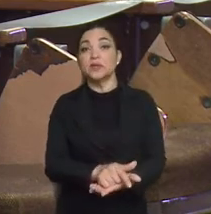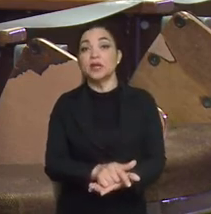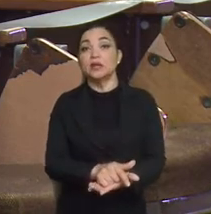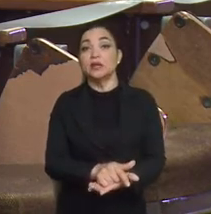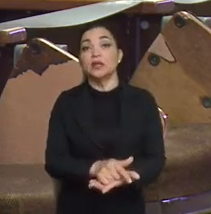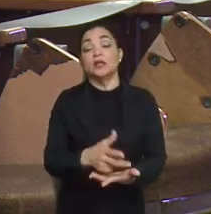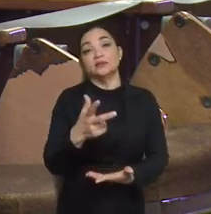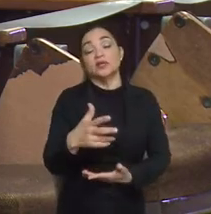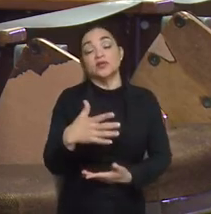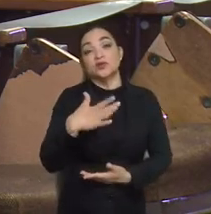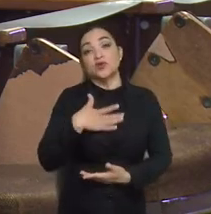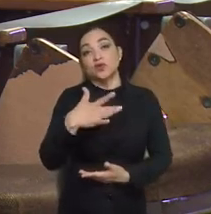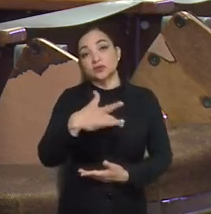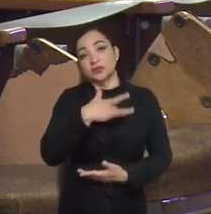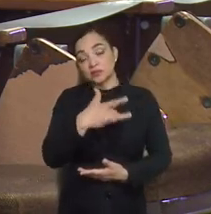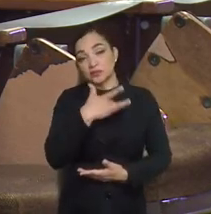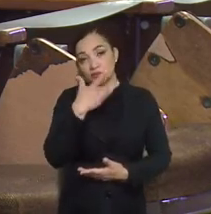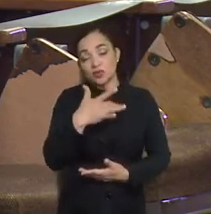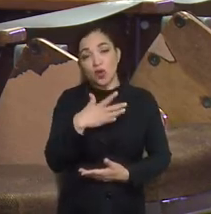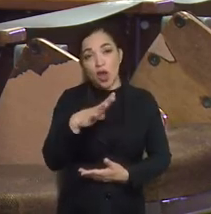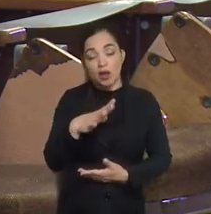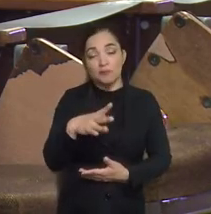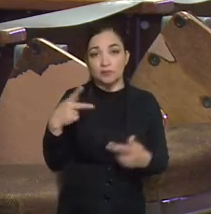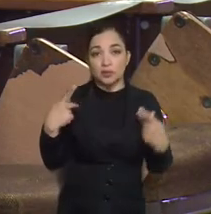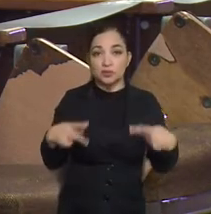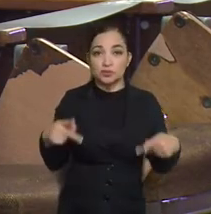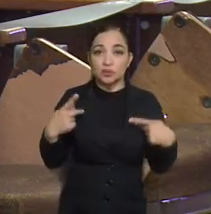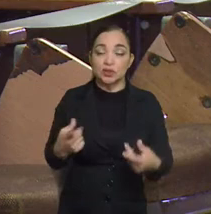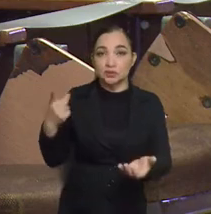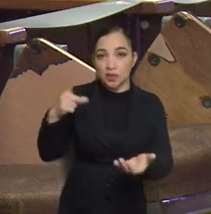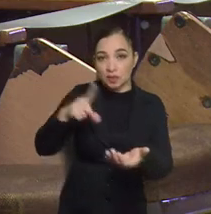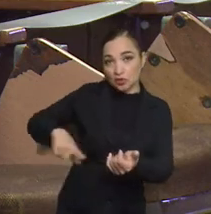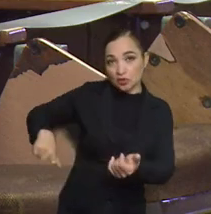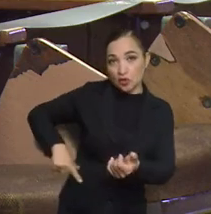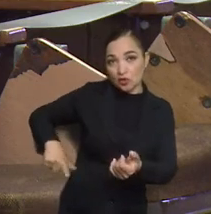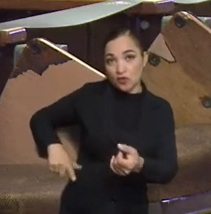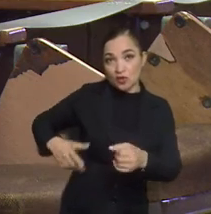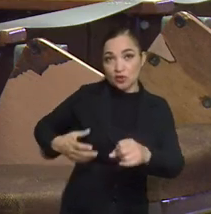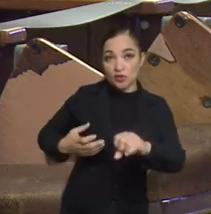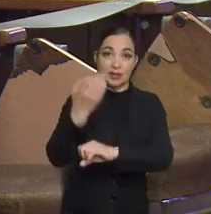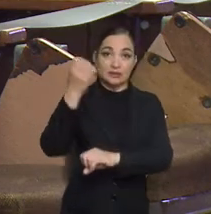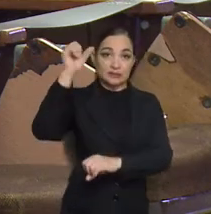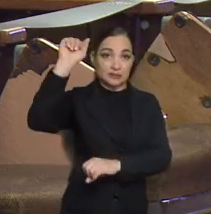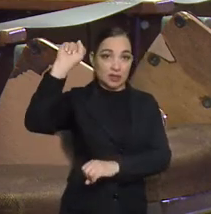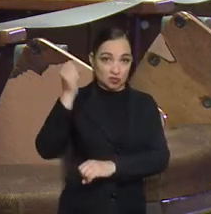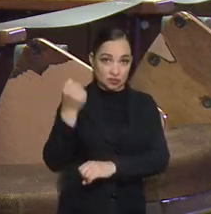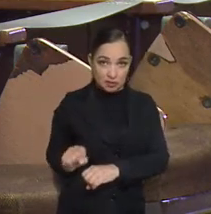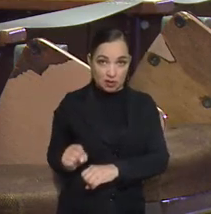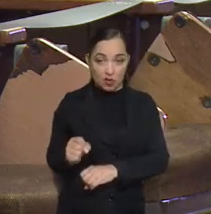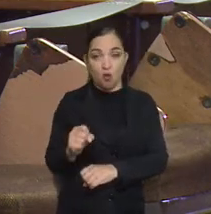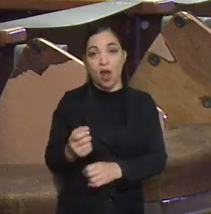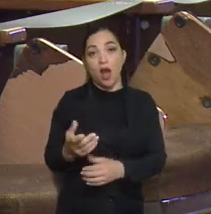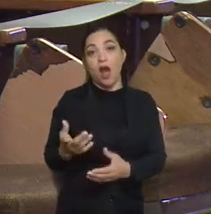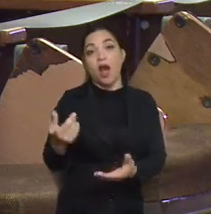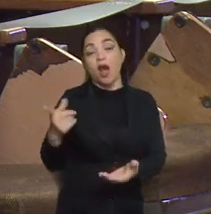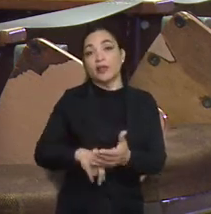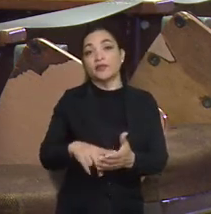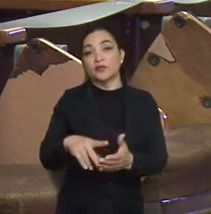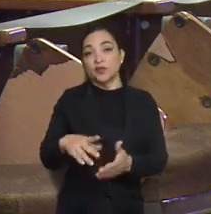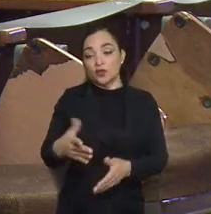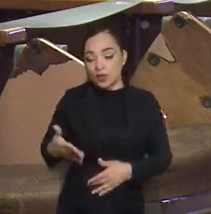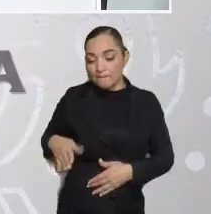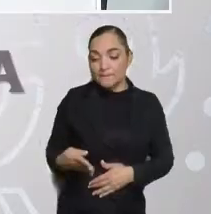Considero que hay gente del gobierno del estado de pesca, que incluso es de esa